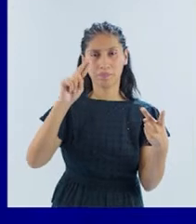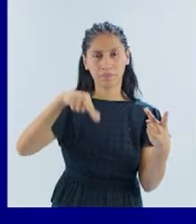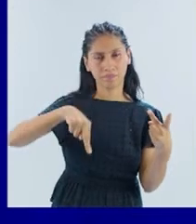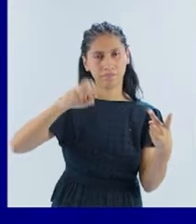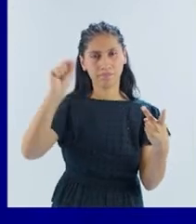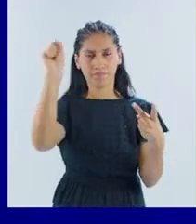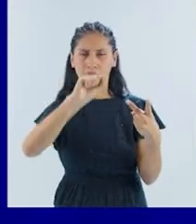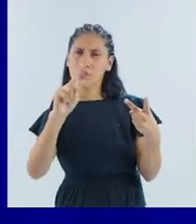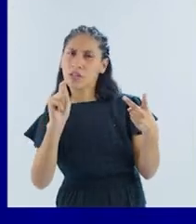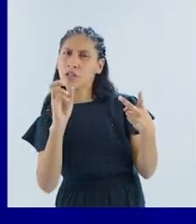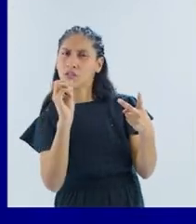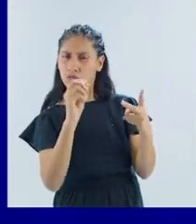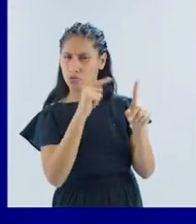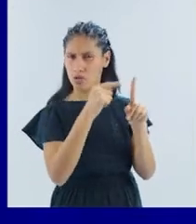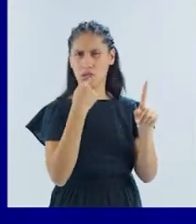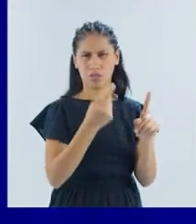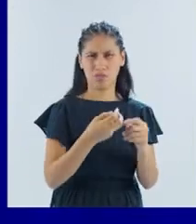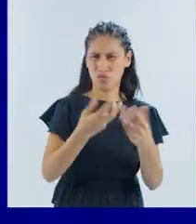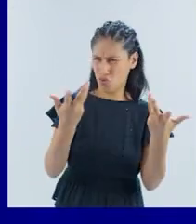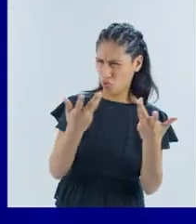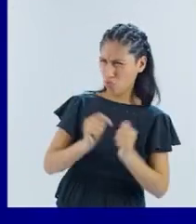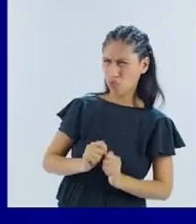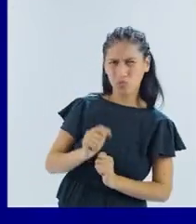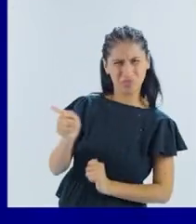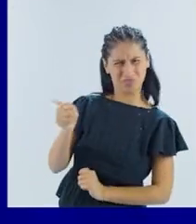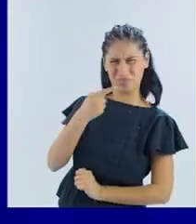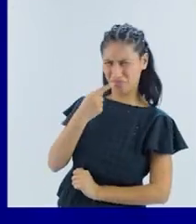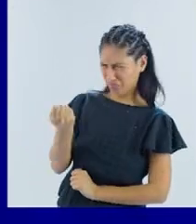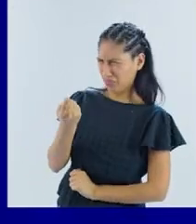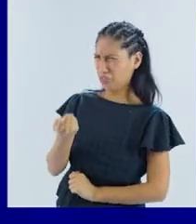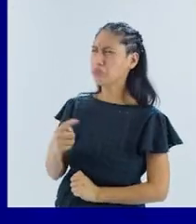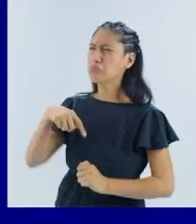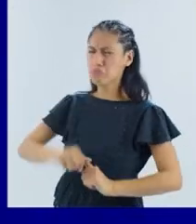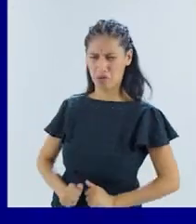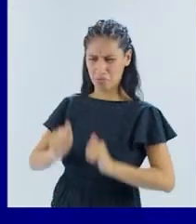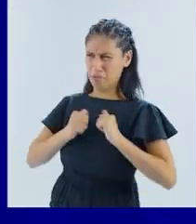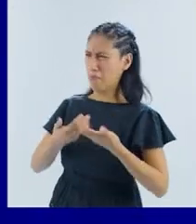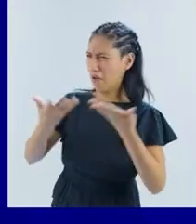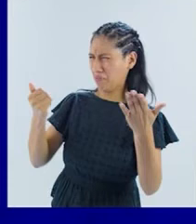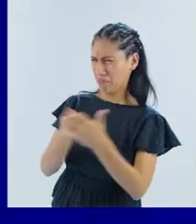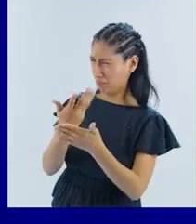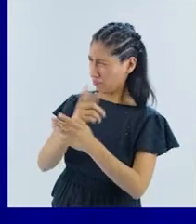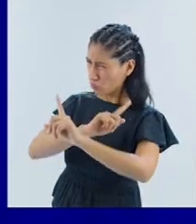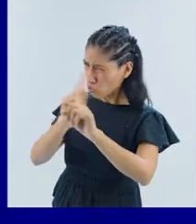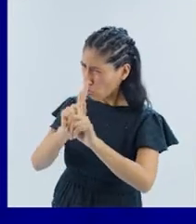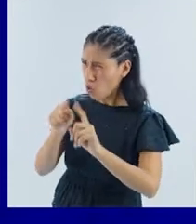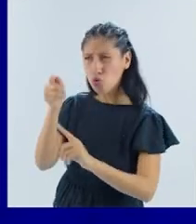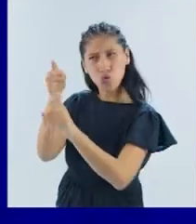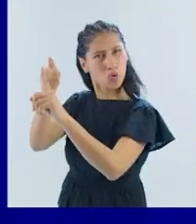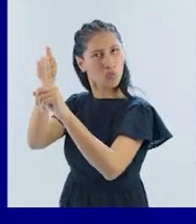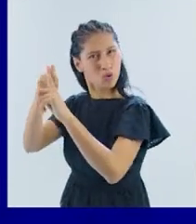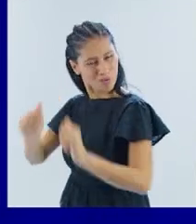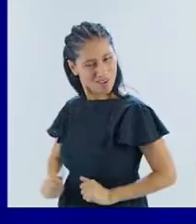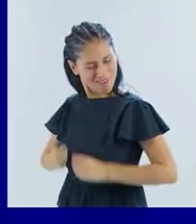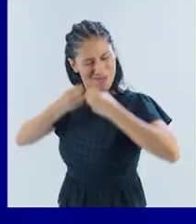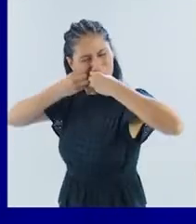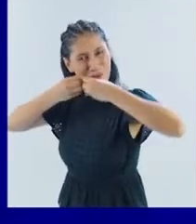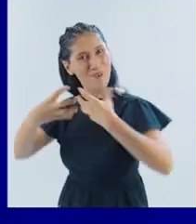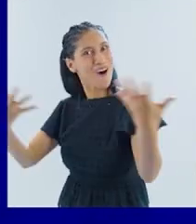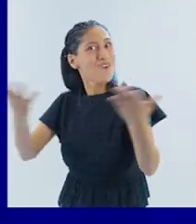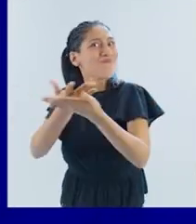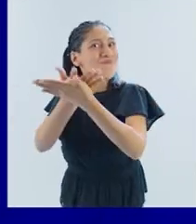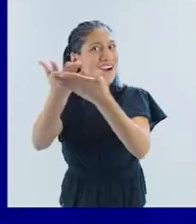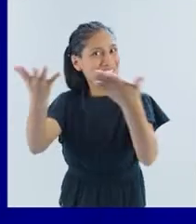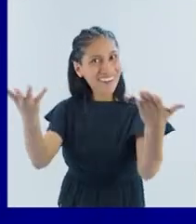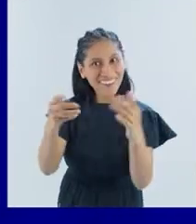a las personas que no han descubierto el arte de vivir, en el cual el hombre es al mismo tiempo el artista y el objeto